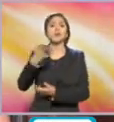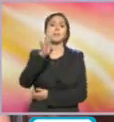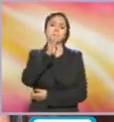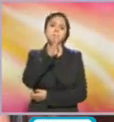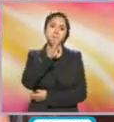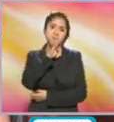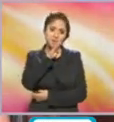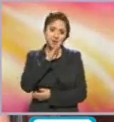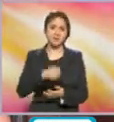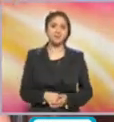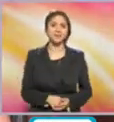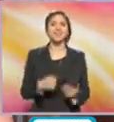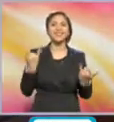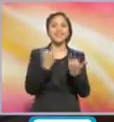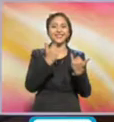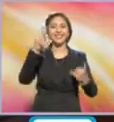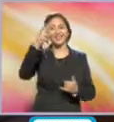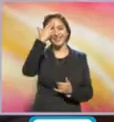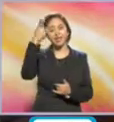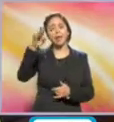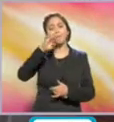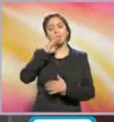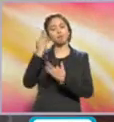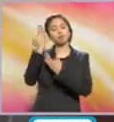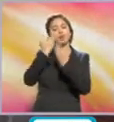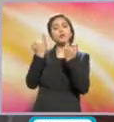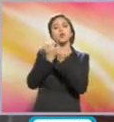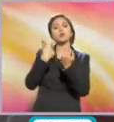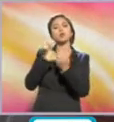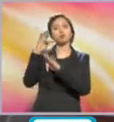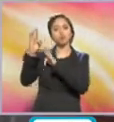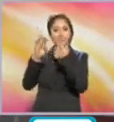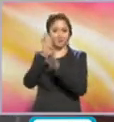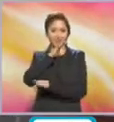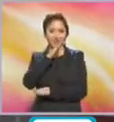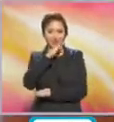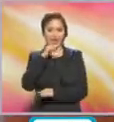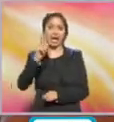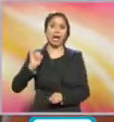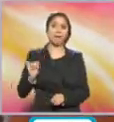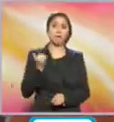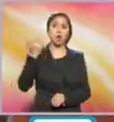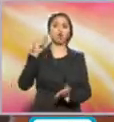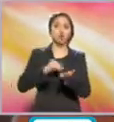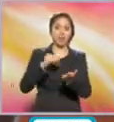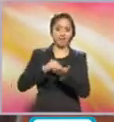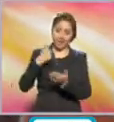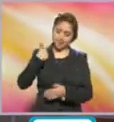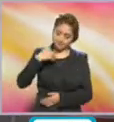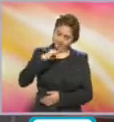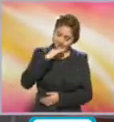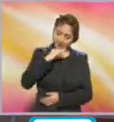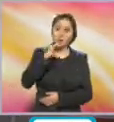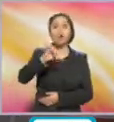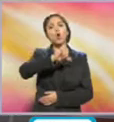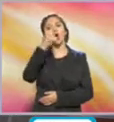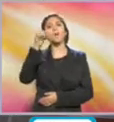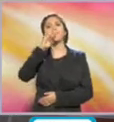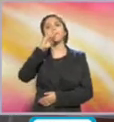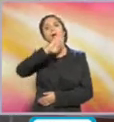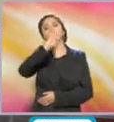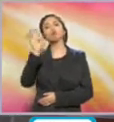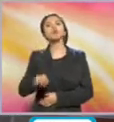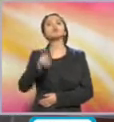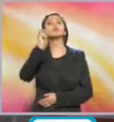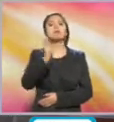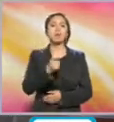buena serenata. Y recordar ese amor, ¿no? Así ese amor es. que hay que tenerles. Sí, Muy bien. y Pues aprovechar a felicidades a las que todas. están aquí y a las que Y a las están que- ya en otro lugar, Claro. mandarles